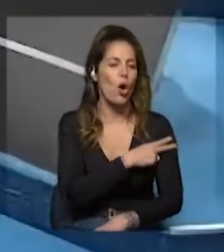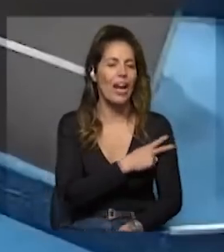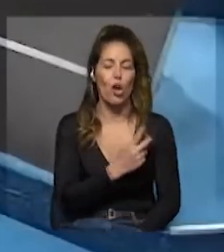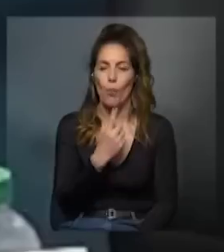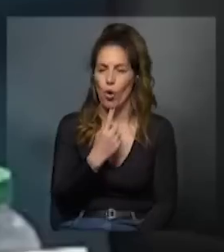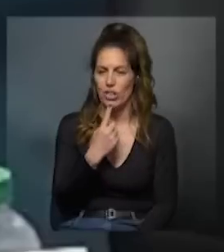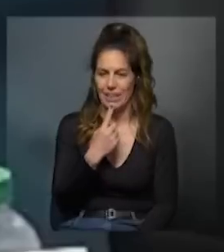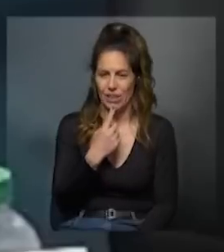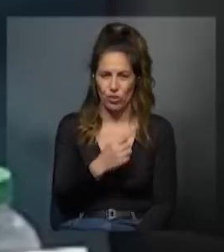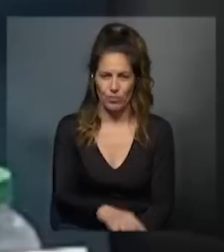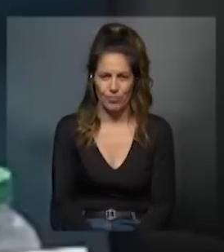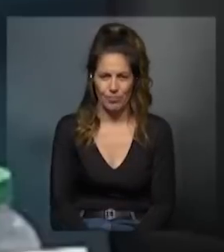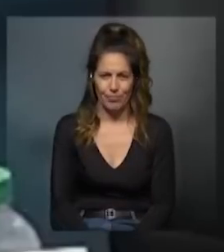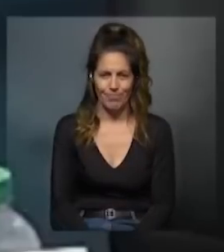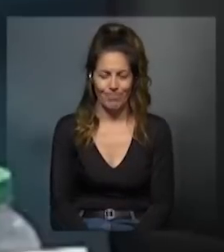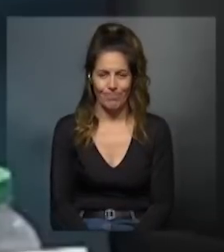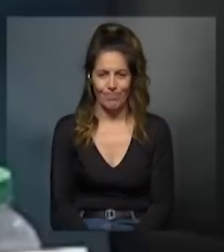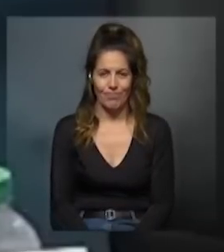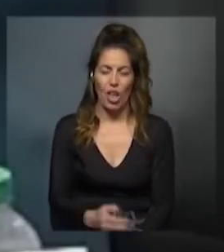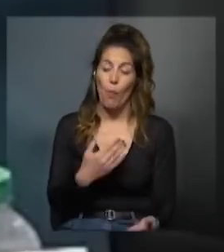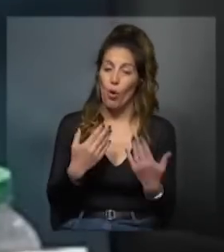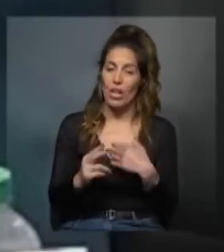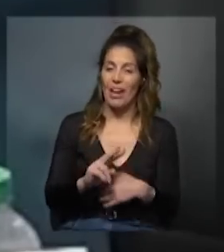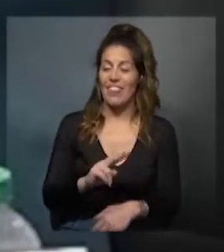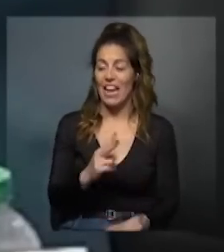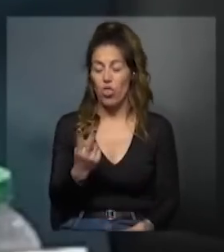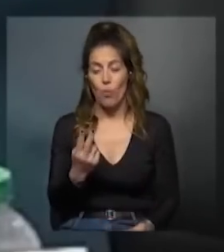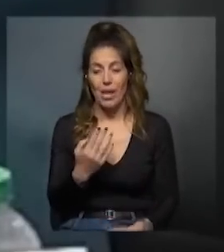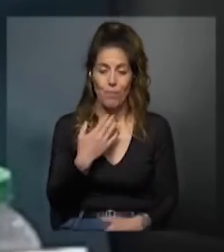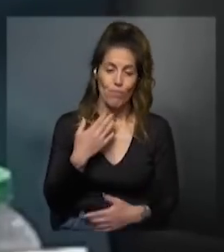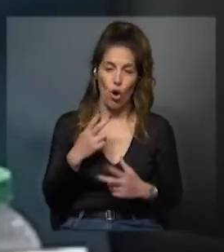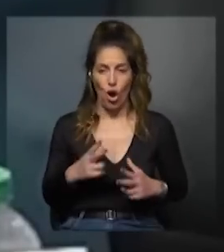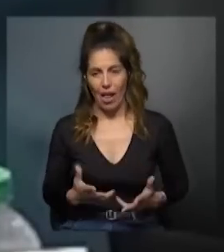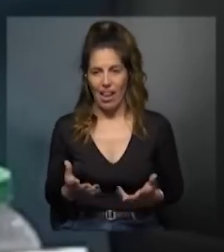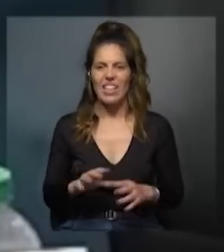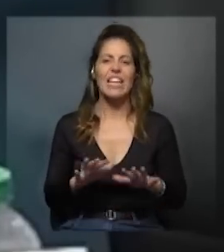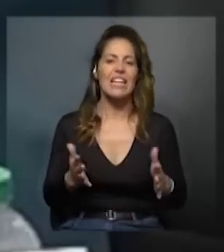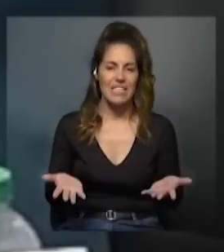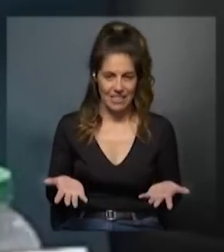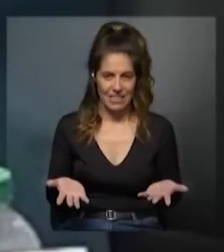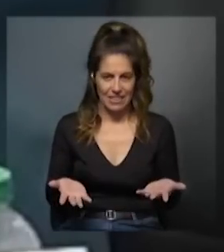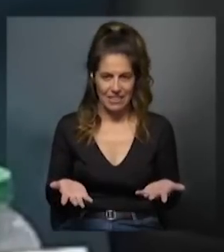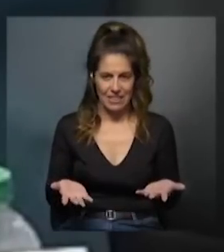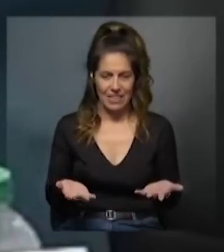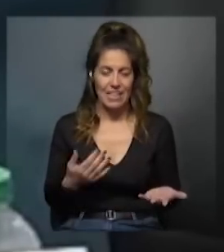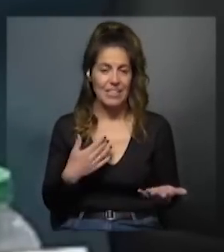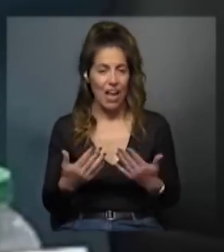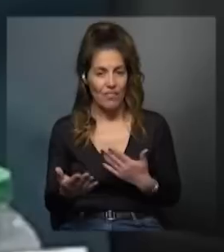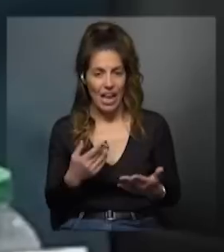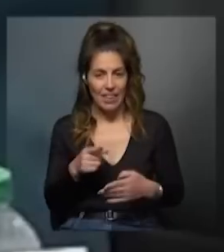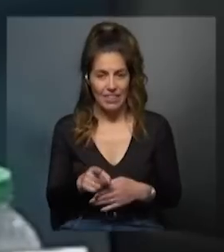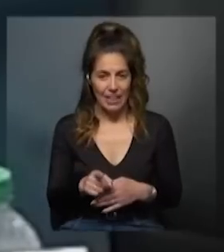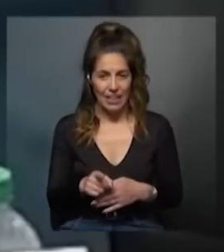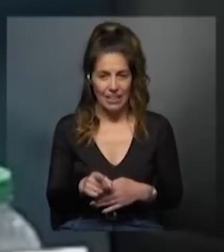políticos me veo hablar de la doble moral en realidad y Qué es una doble moral es aludir al criterio que